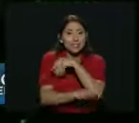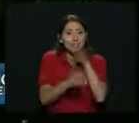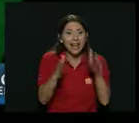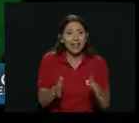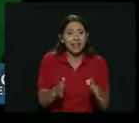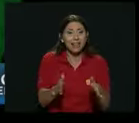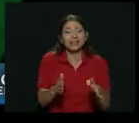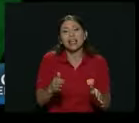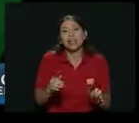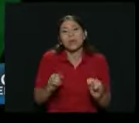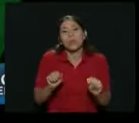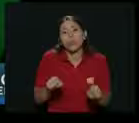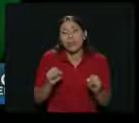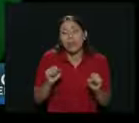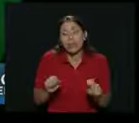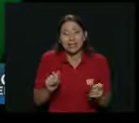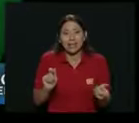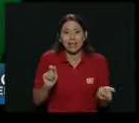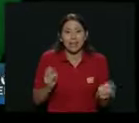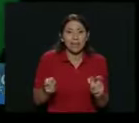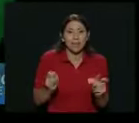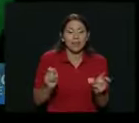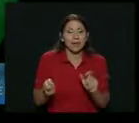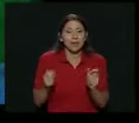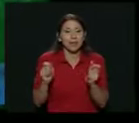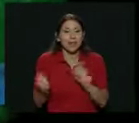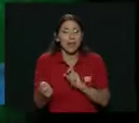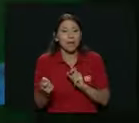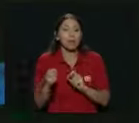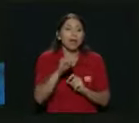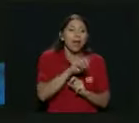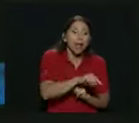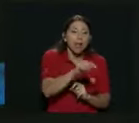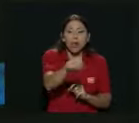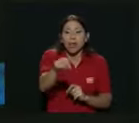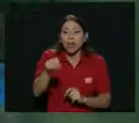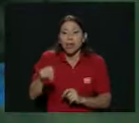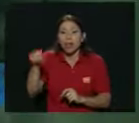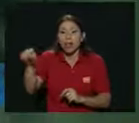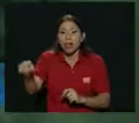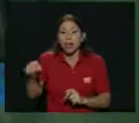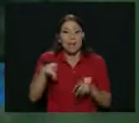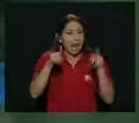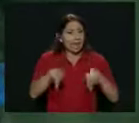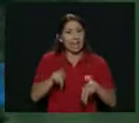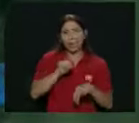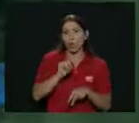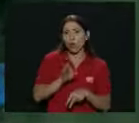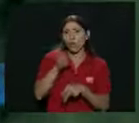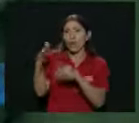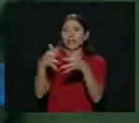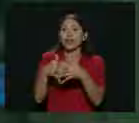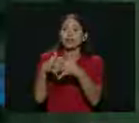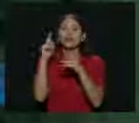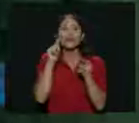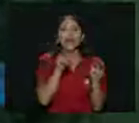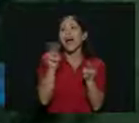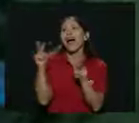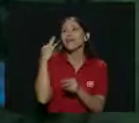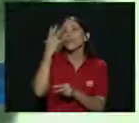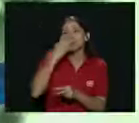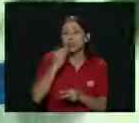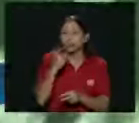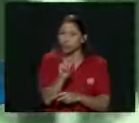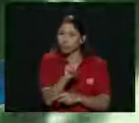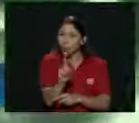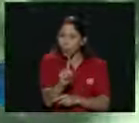es posible que se dé un redireccionamiento del flujo migratorio. La gente no migra porque le gusta ir a Estados Unidos, migra por necesidad,